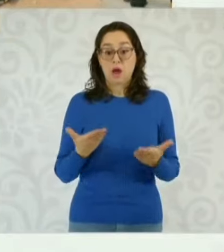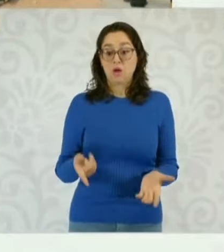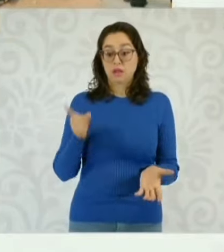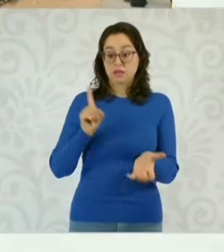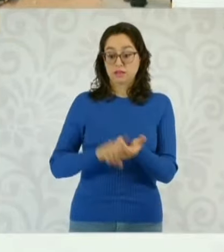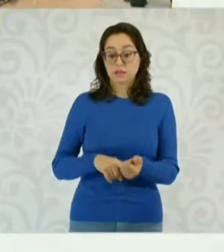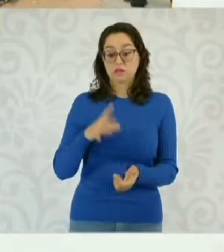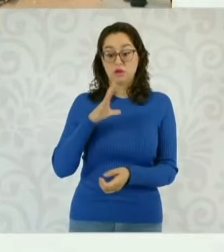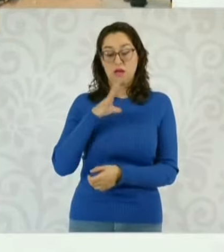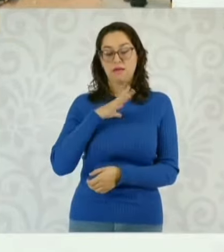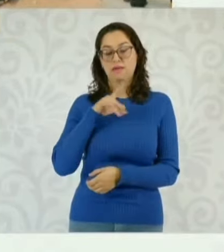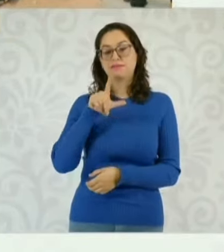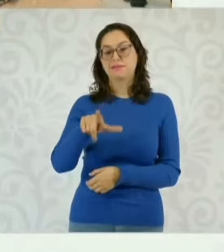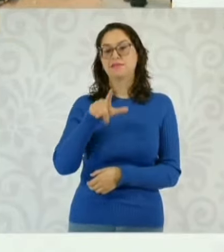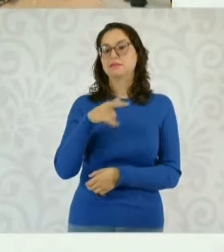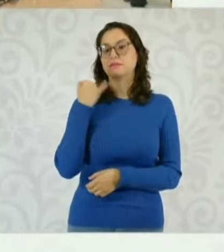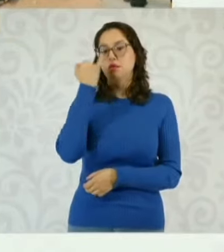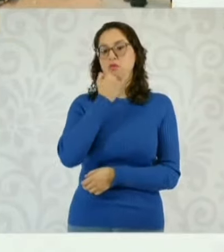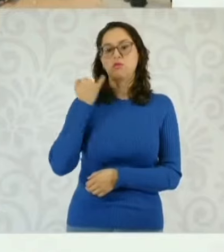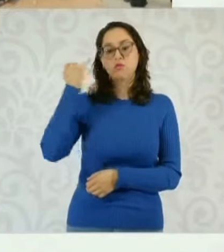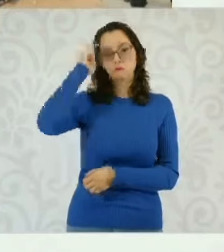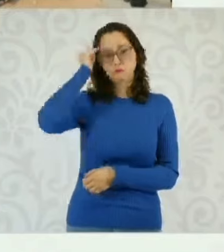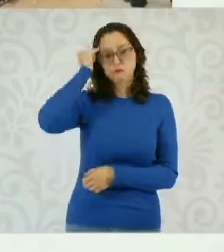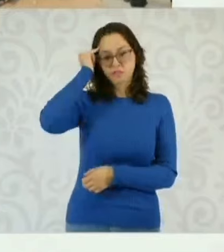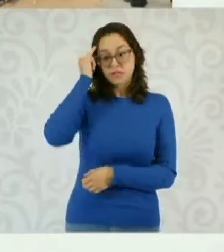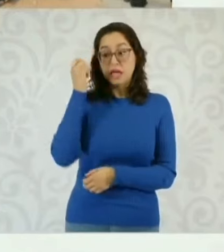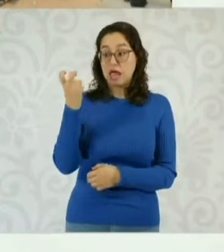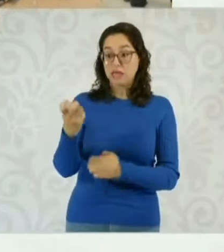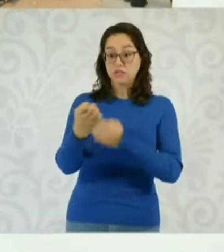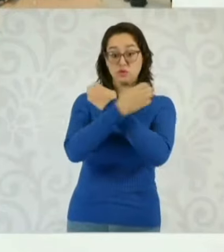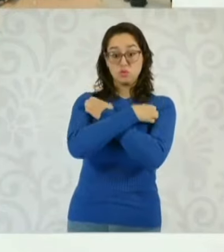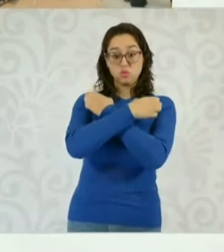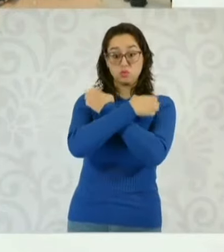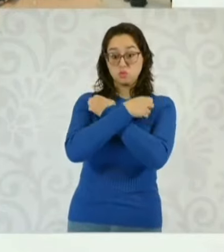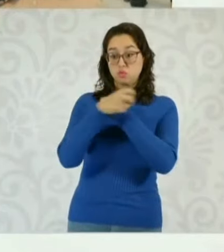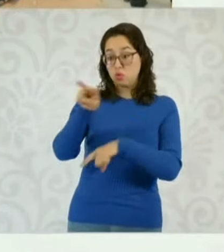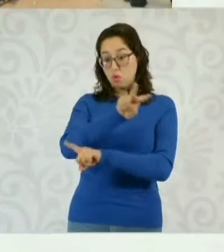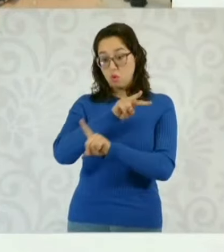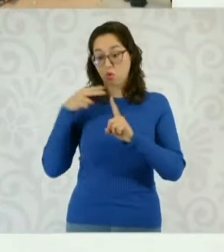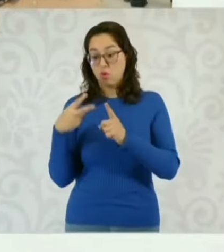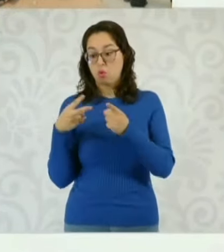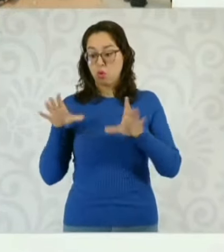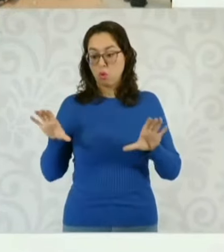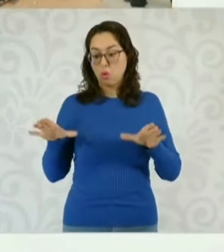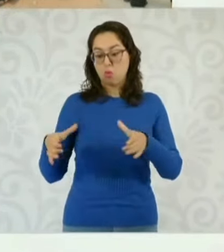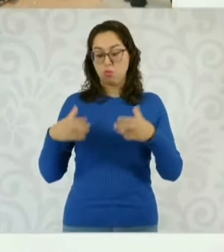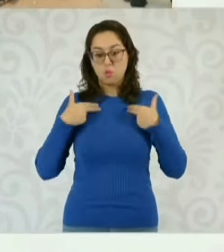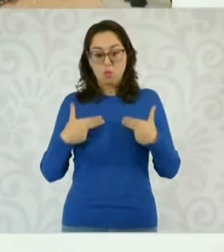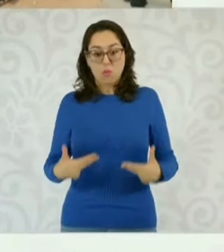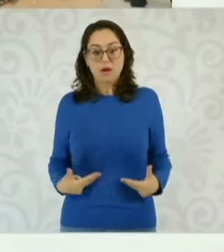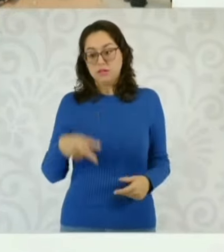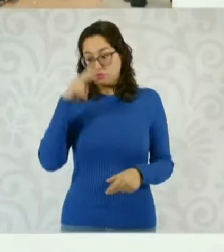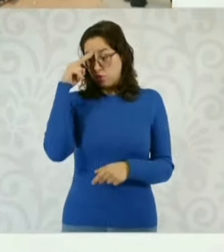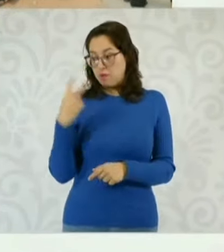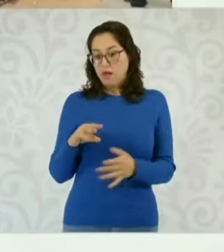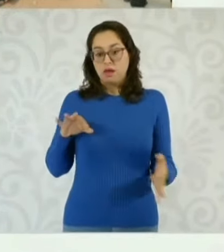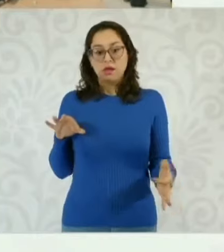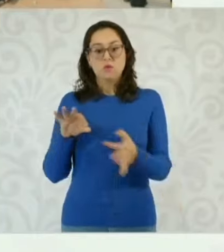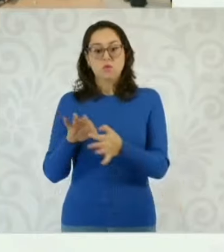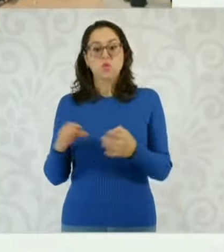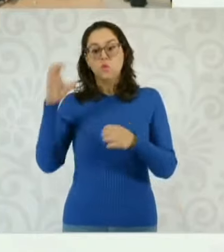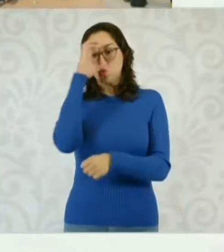17 lenguas indígenas. Este modelo educativo basado en la vida y los valores comunitarios y el humanismo mexicano,